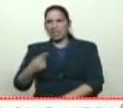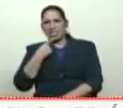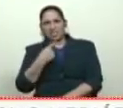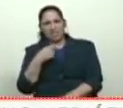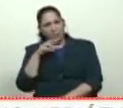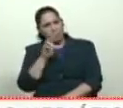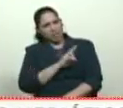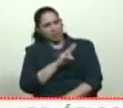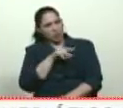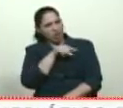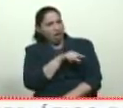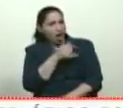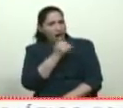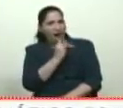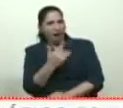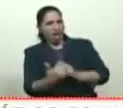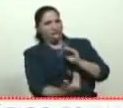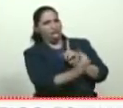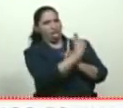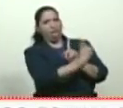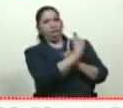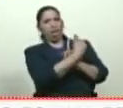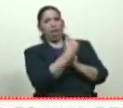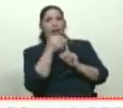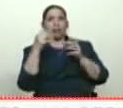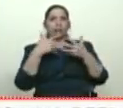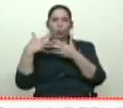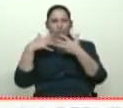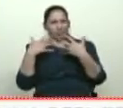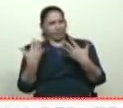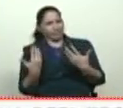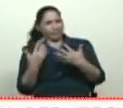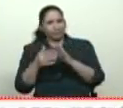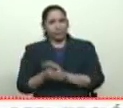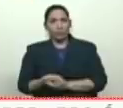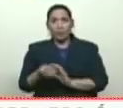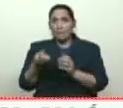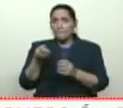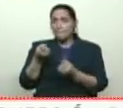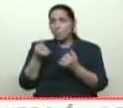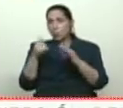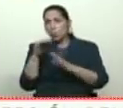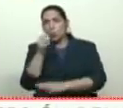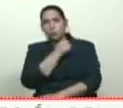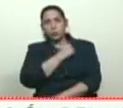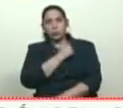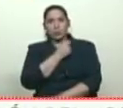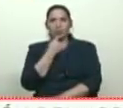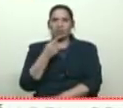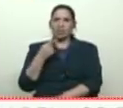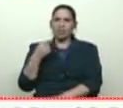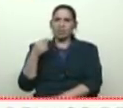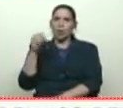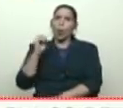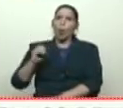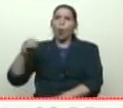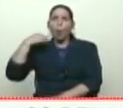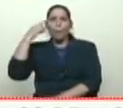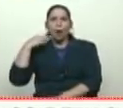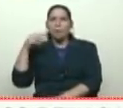constituía una amenaza inusual y extraordinaria. Por eso muchos compatriotas dicen, no, Obama no tenía razón. Yo le digo,